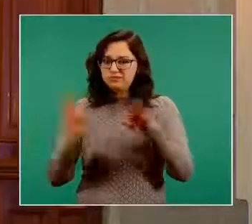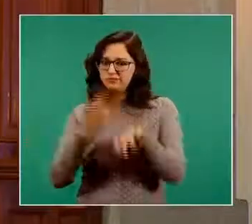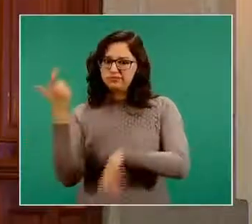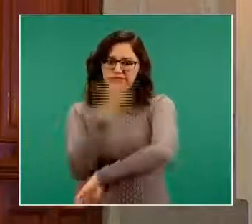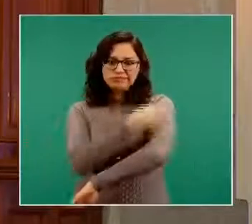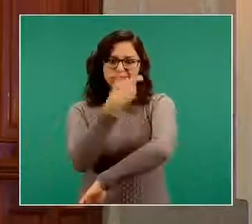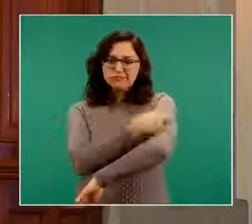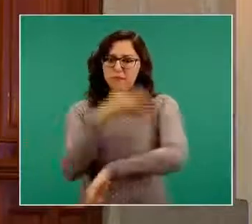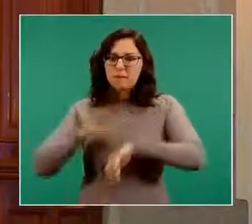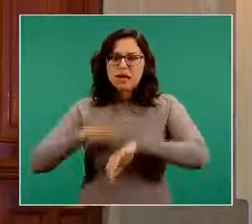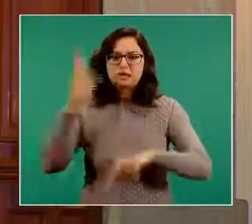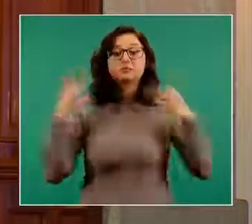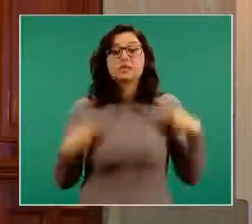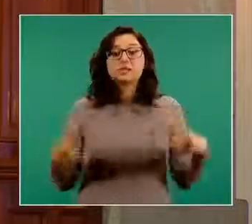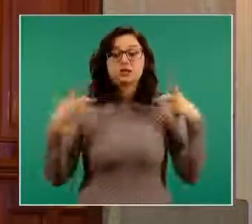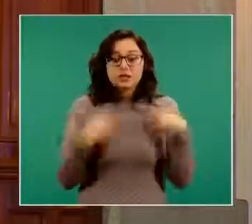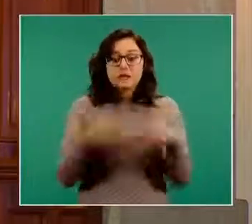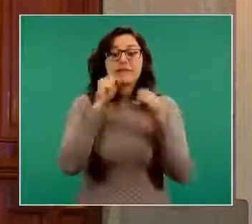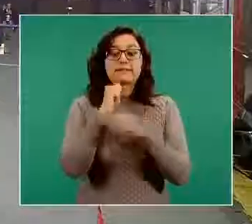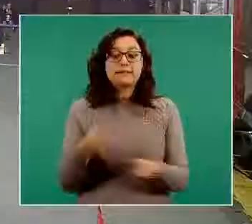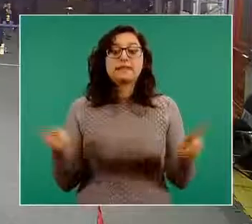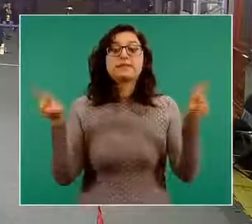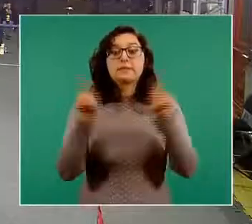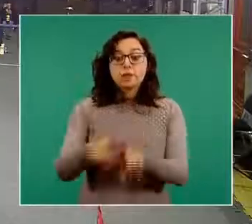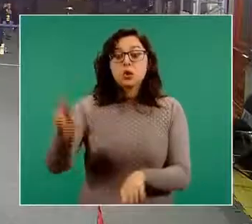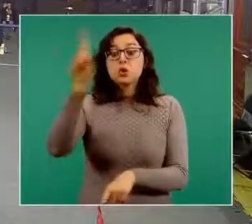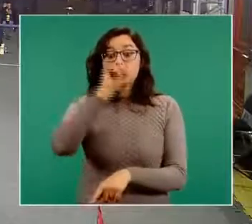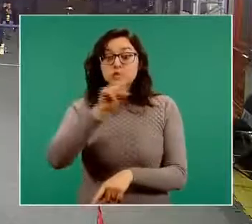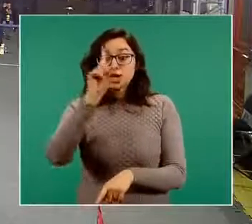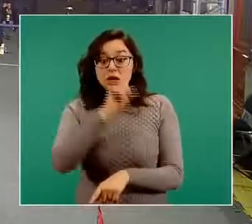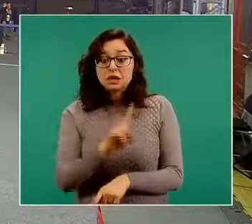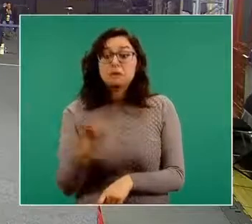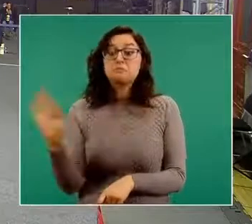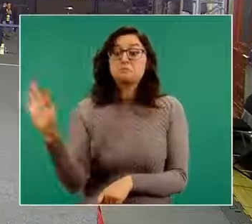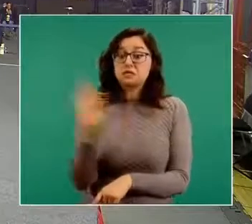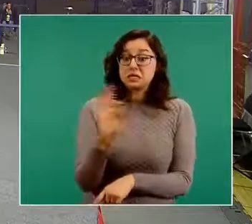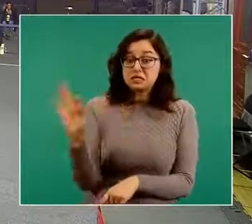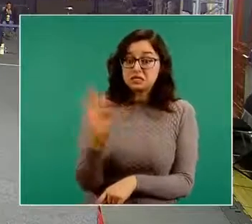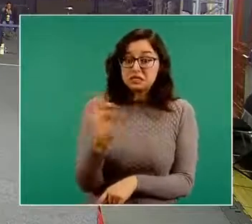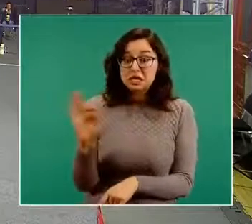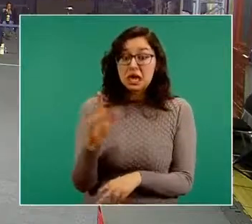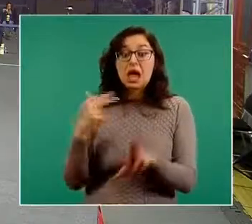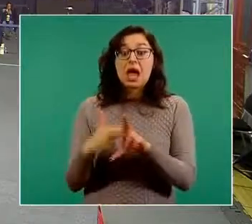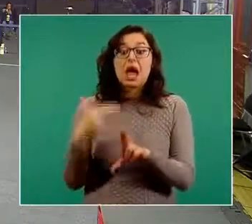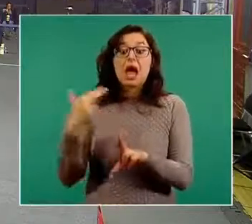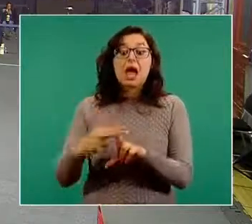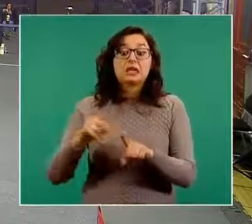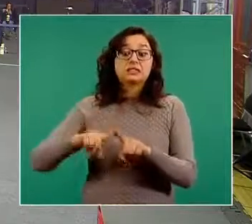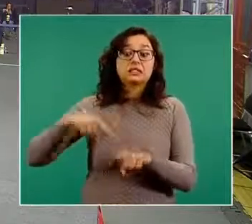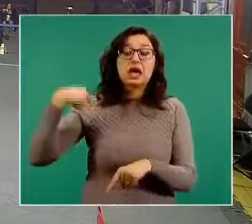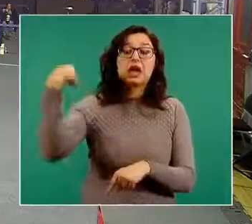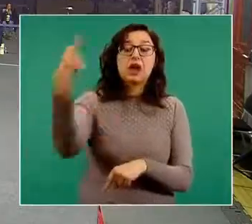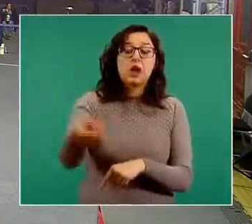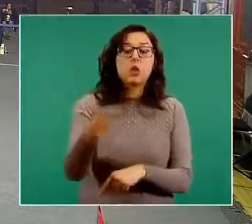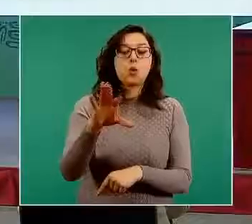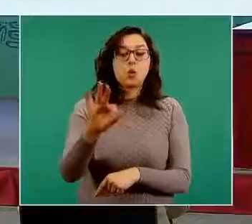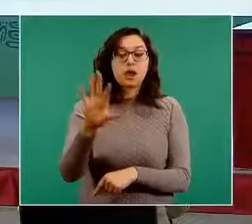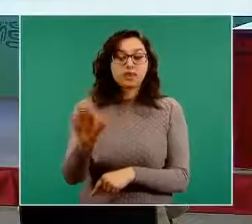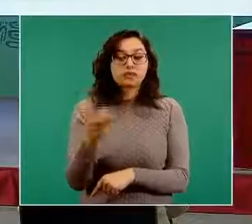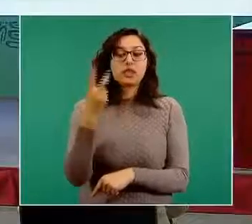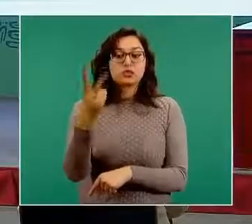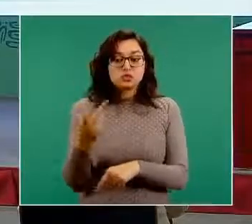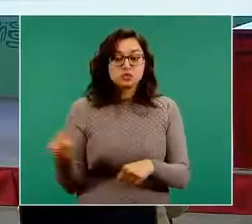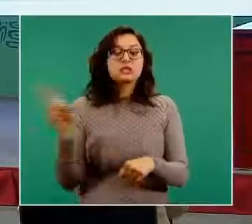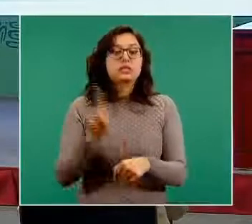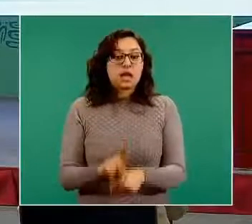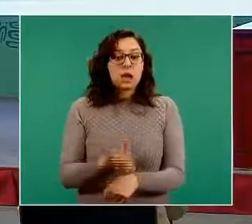esta recomendación se formula la idea de que incluso podría diferirse hasta 42 días. Hasta 42